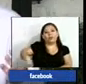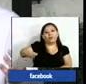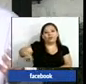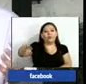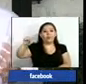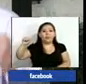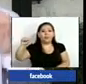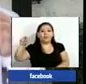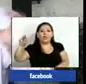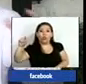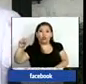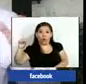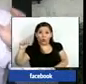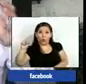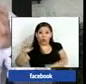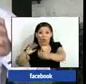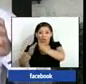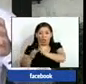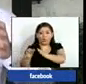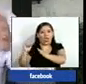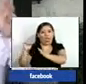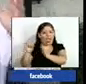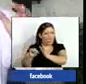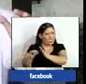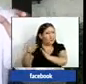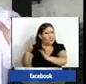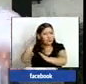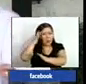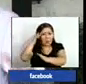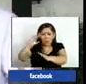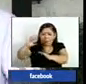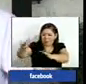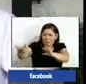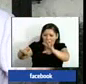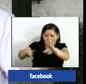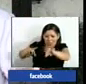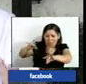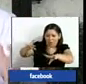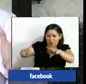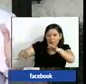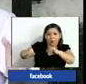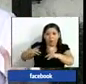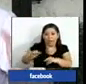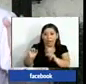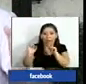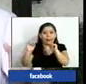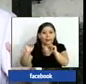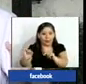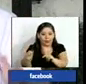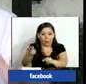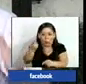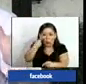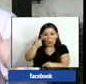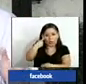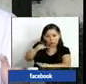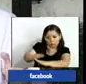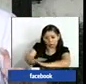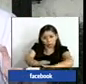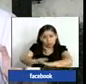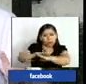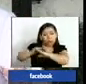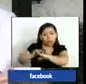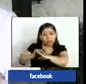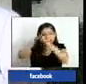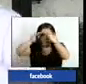Soyapango, sabemos que ahí está circulando el virus. Entonces, establecer cordones sanitarios